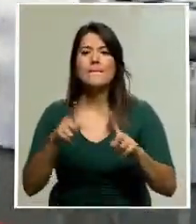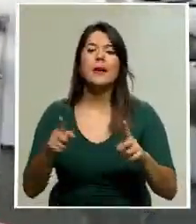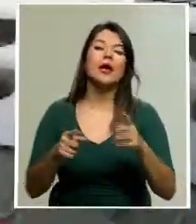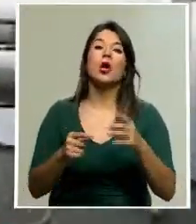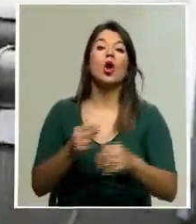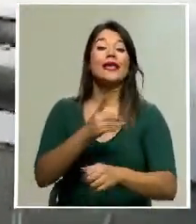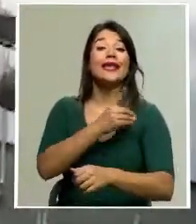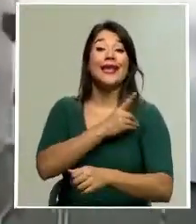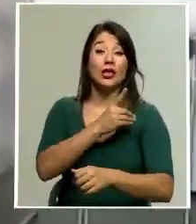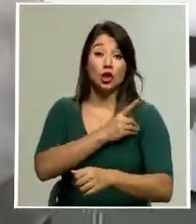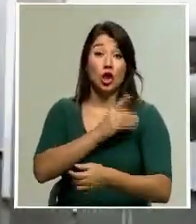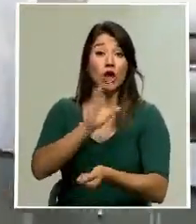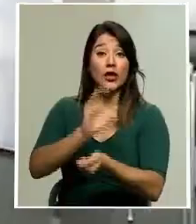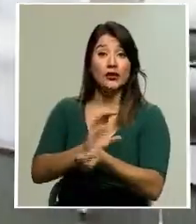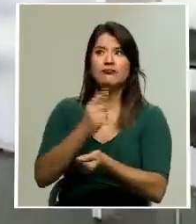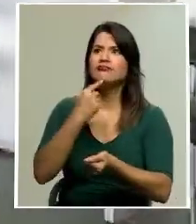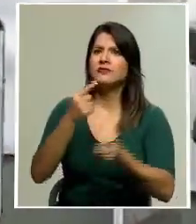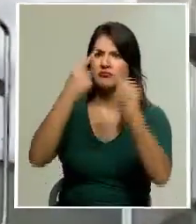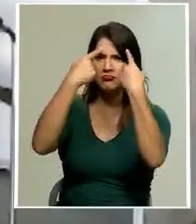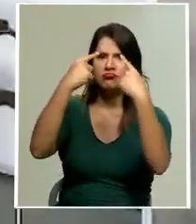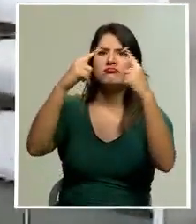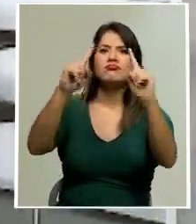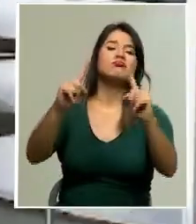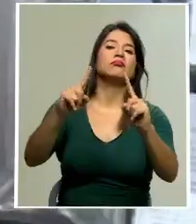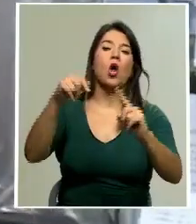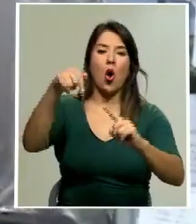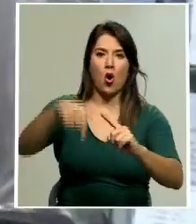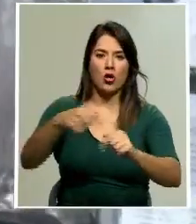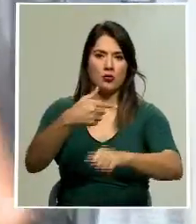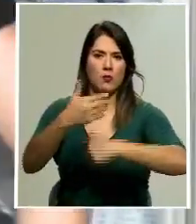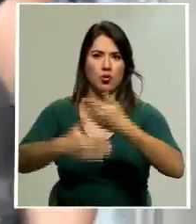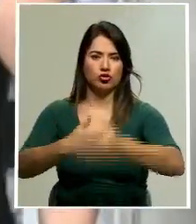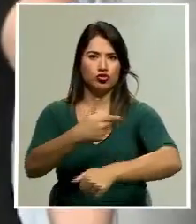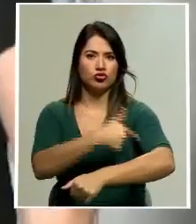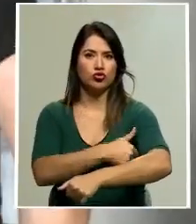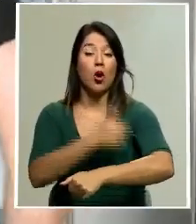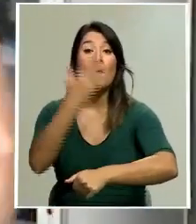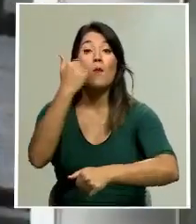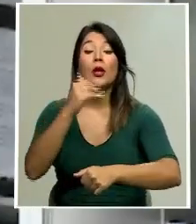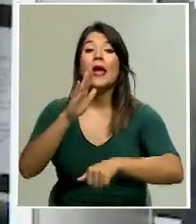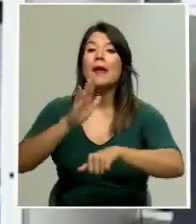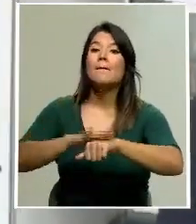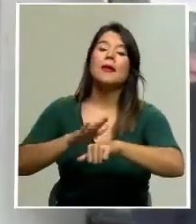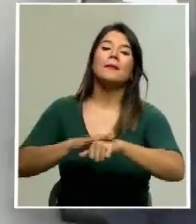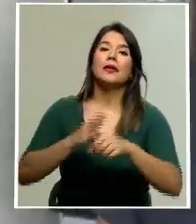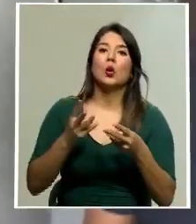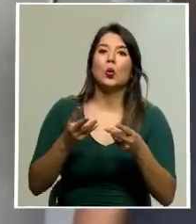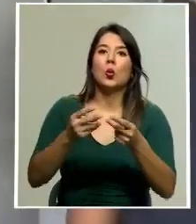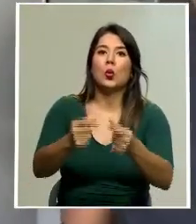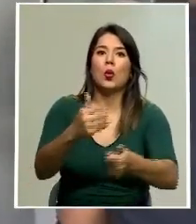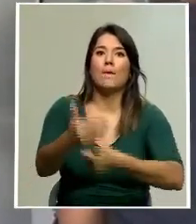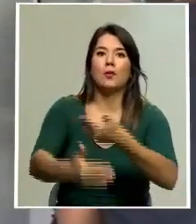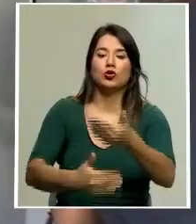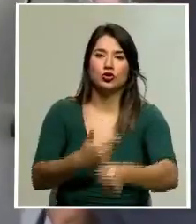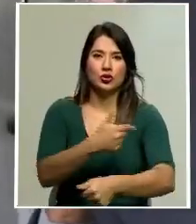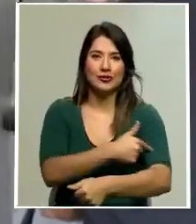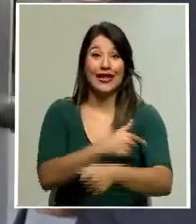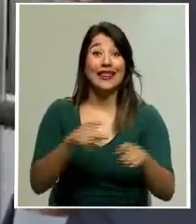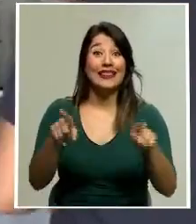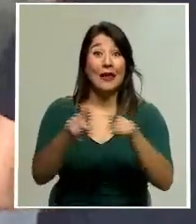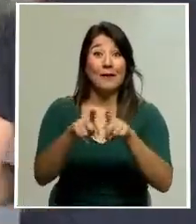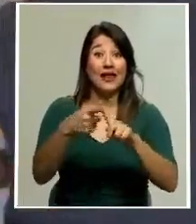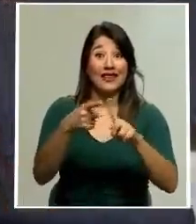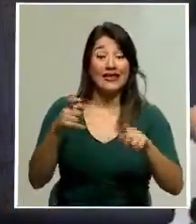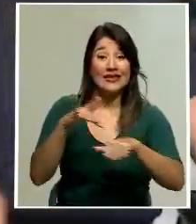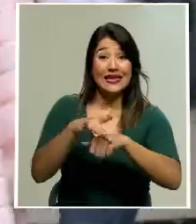este centro de salud calificó de exitosa la convocatoria, ya que asegura agiliza la inmunización de la población. Además, afirma que desde primera